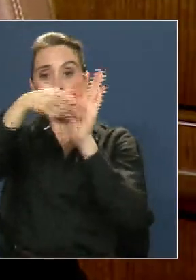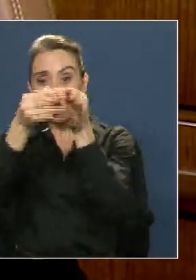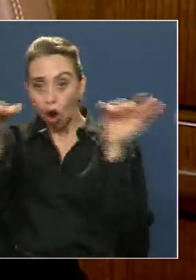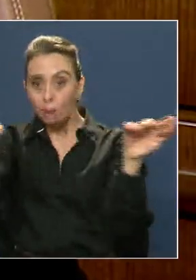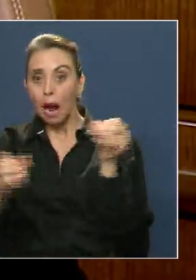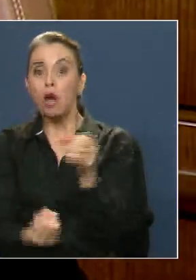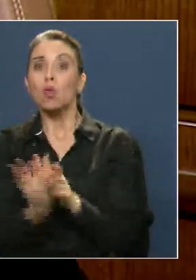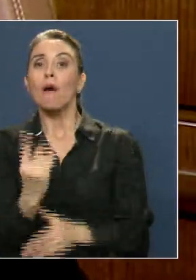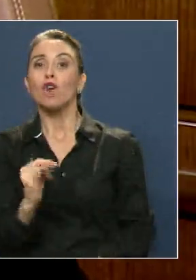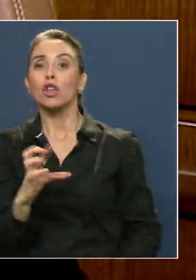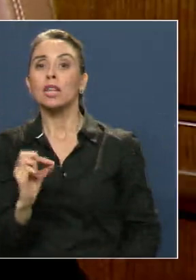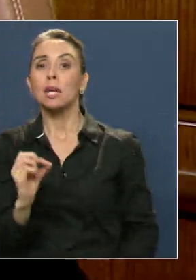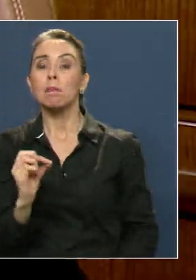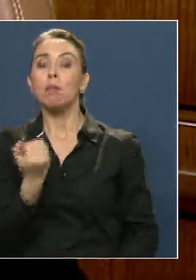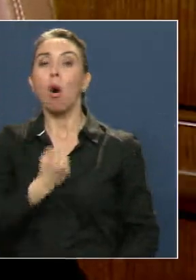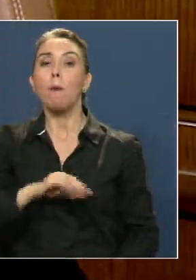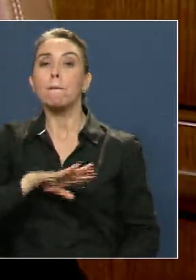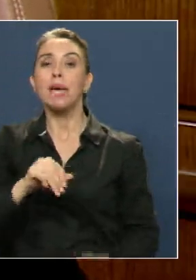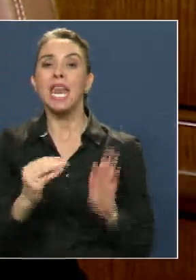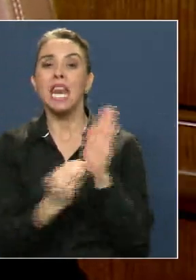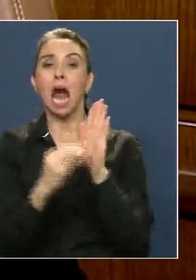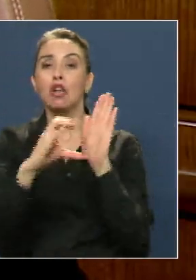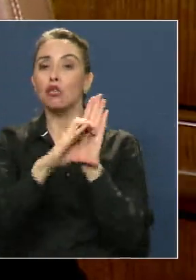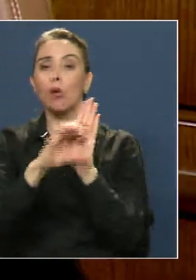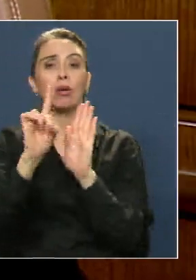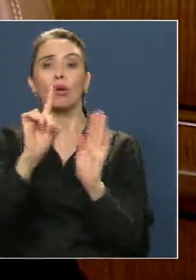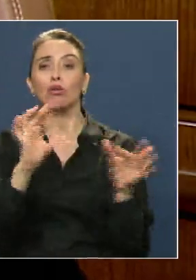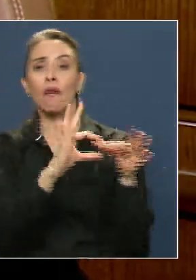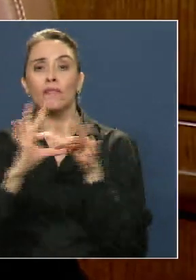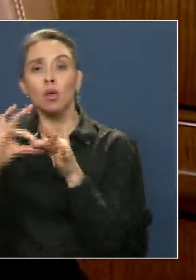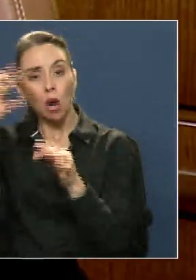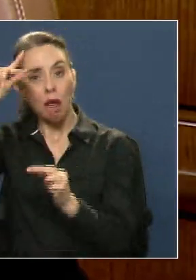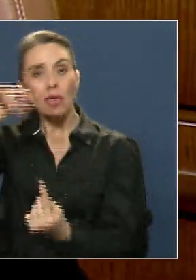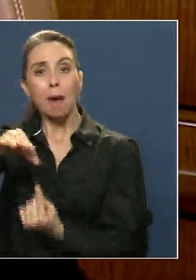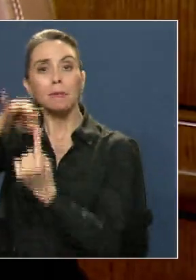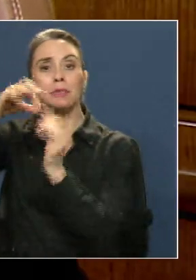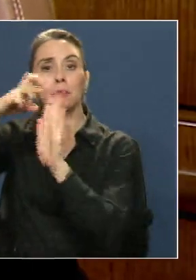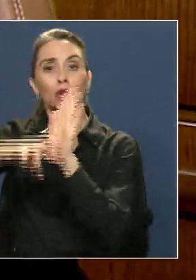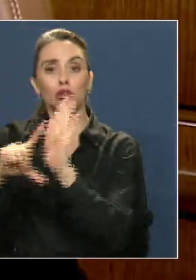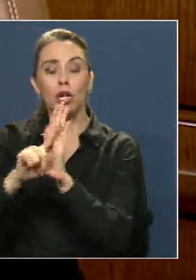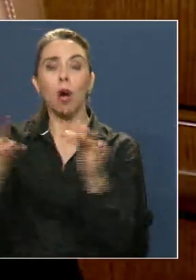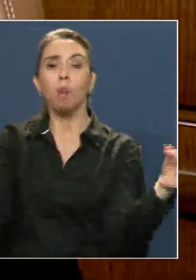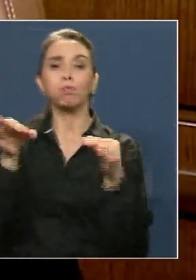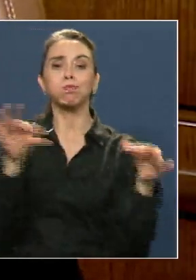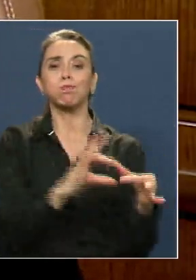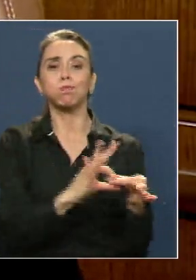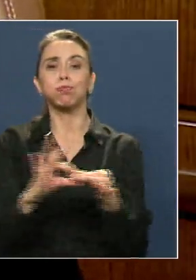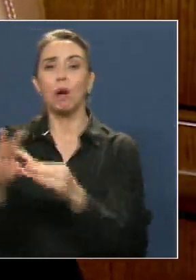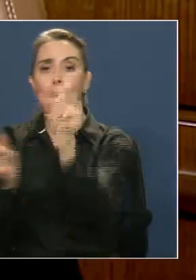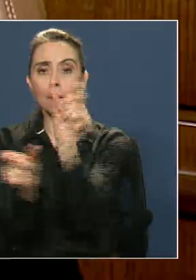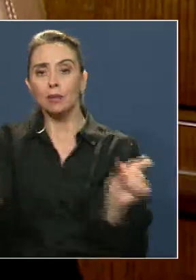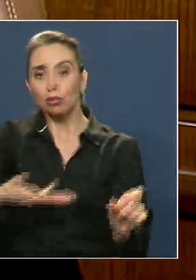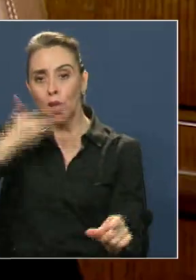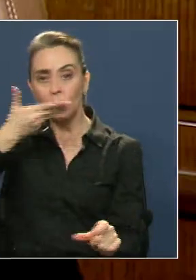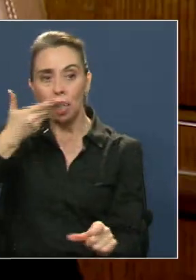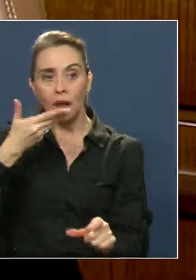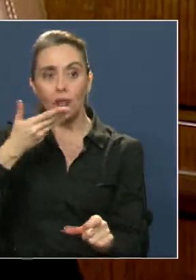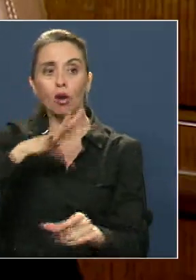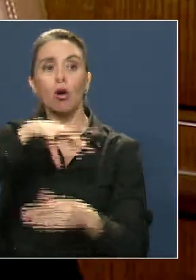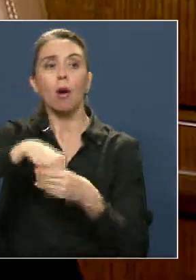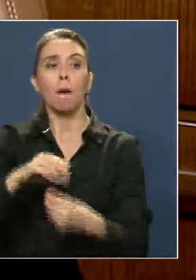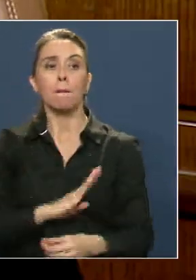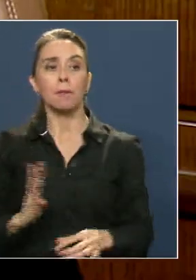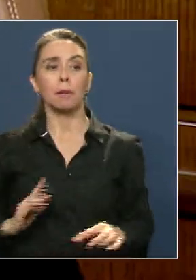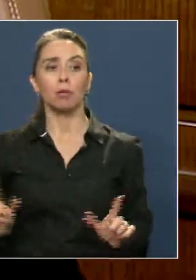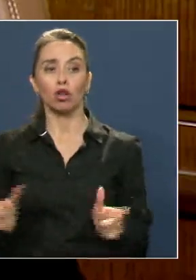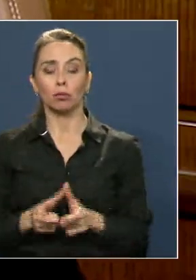está contemplado en la idea matriz de este proyecto conforme la argumentación que han dado las personas que forman parte de la Comisión